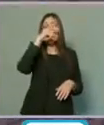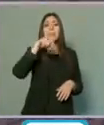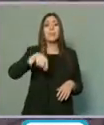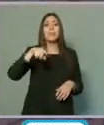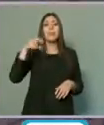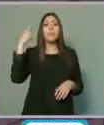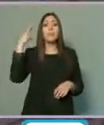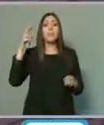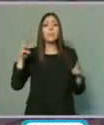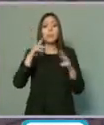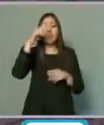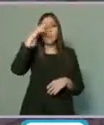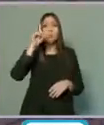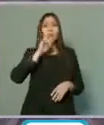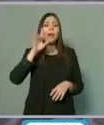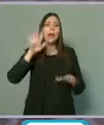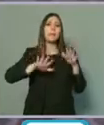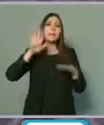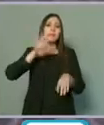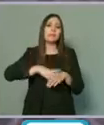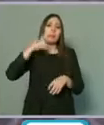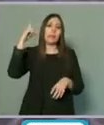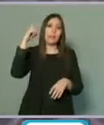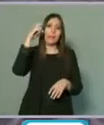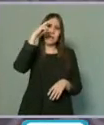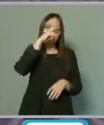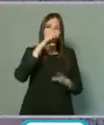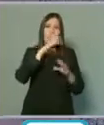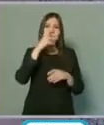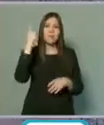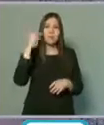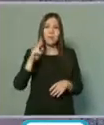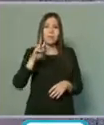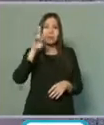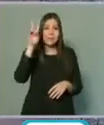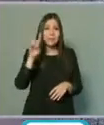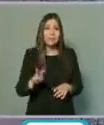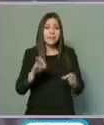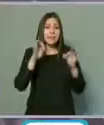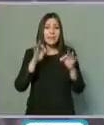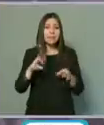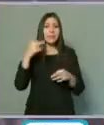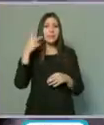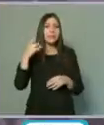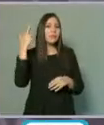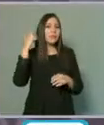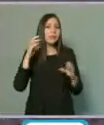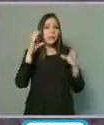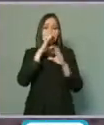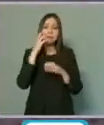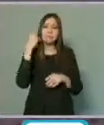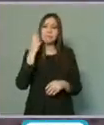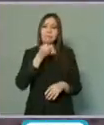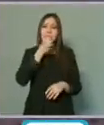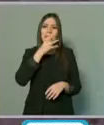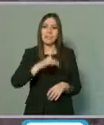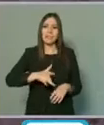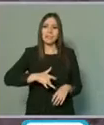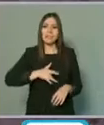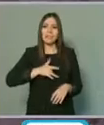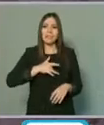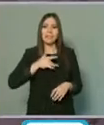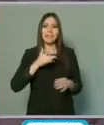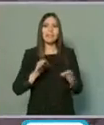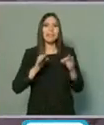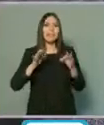mujer. Pero, de verdad, la calidad interpretativa es... O sea, es muy buena, se siente el sabor.